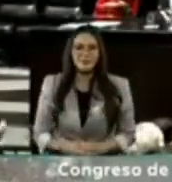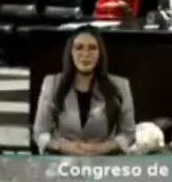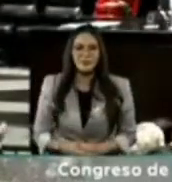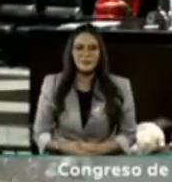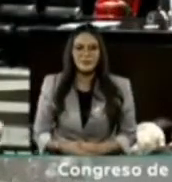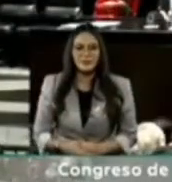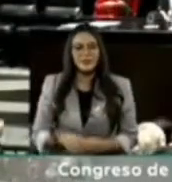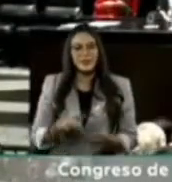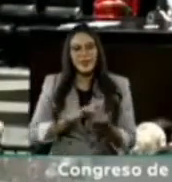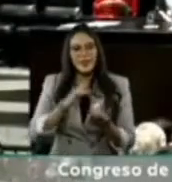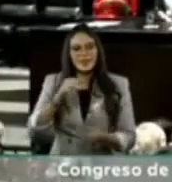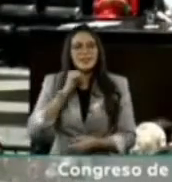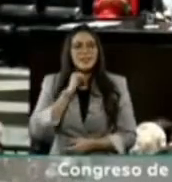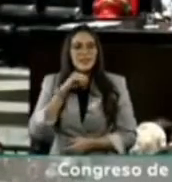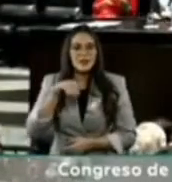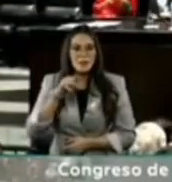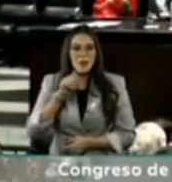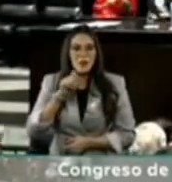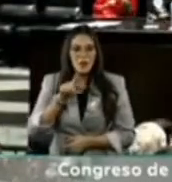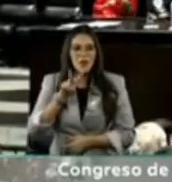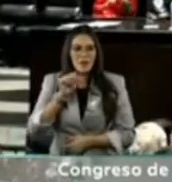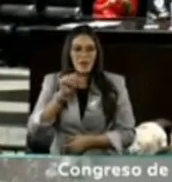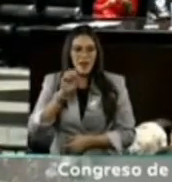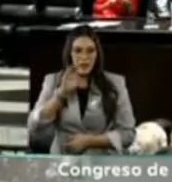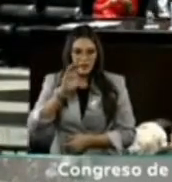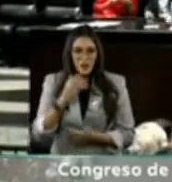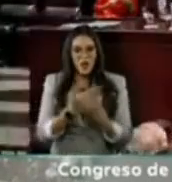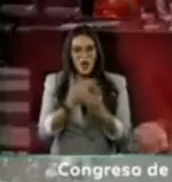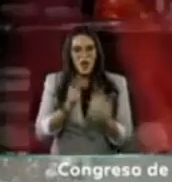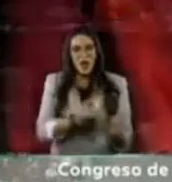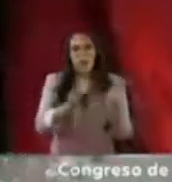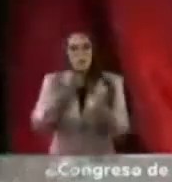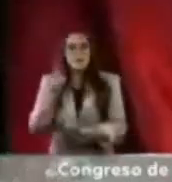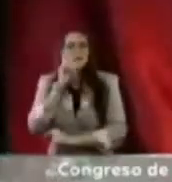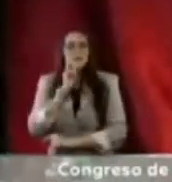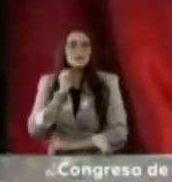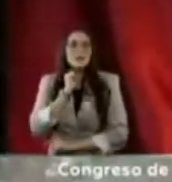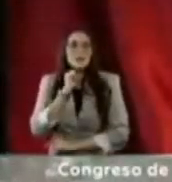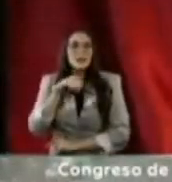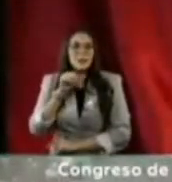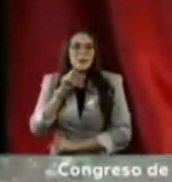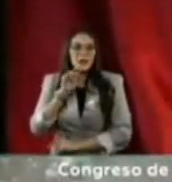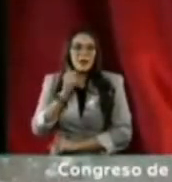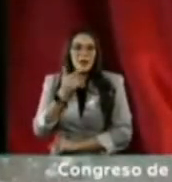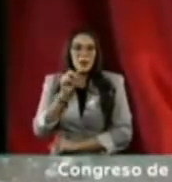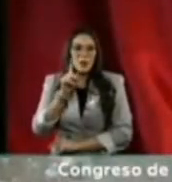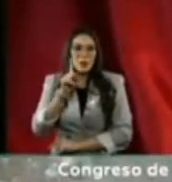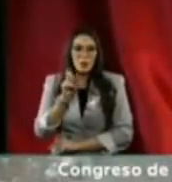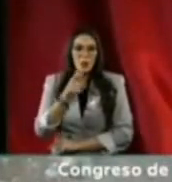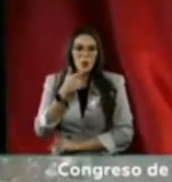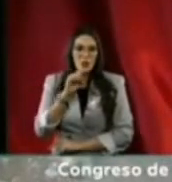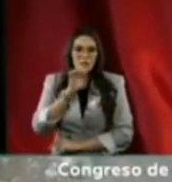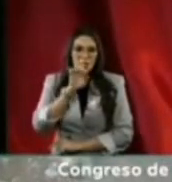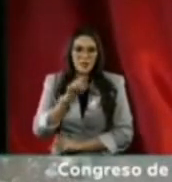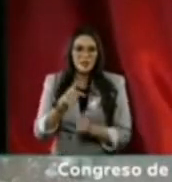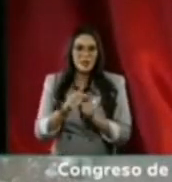cada uno, magnates, políticos, periodistas de la vieja guardia, te decía, ilustrados,